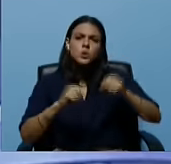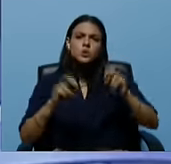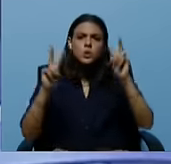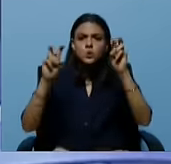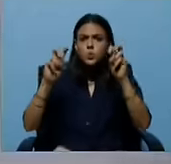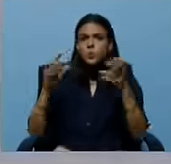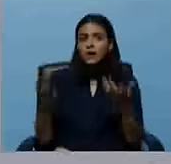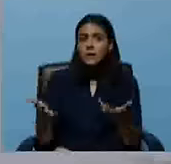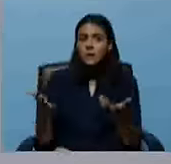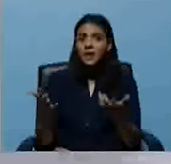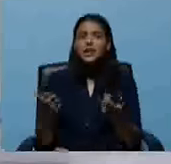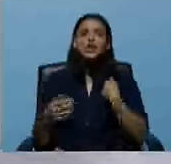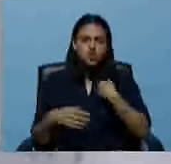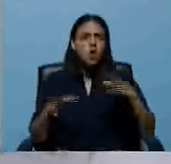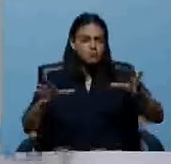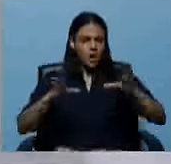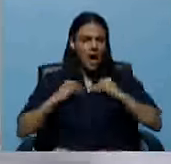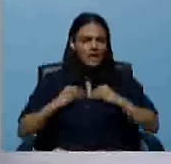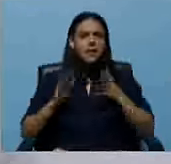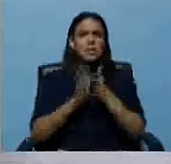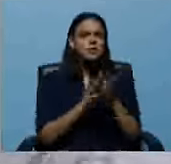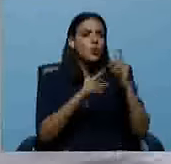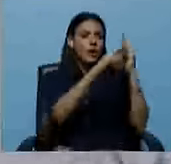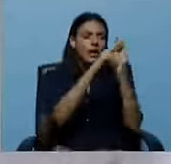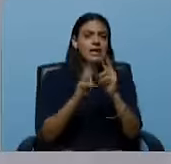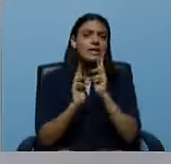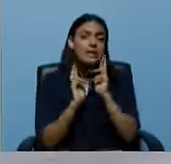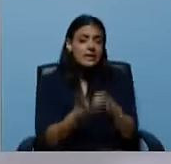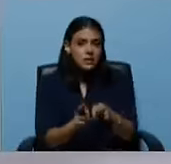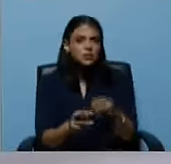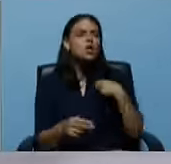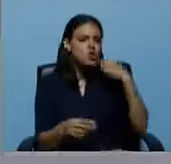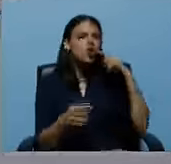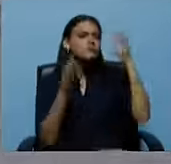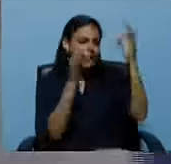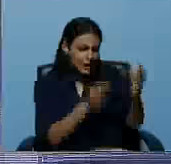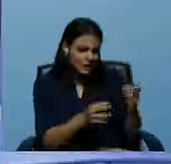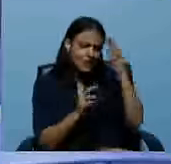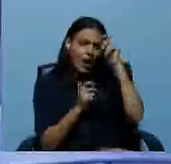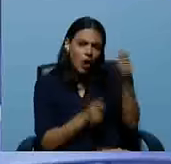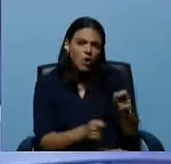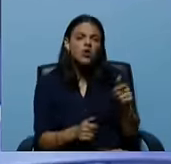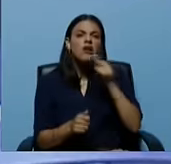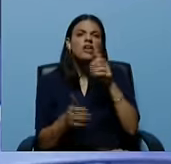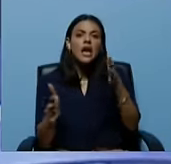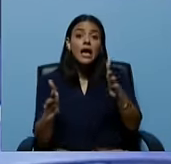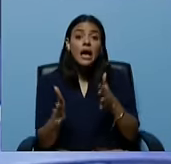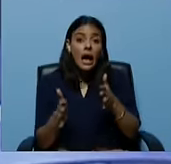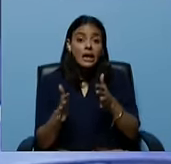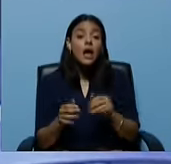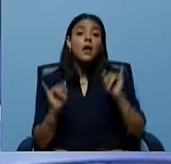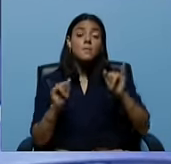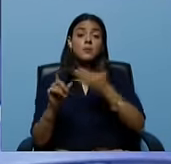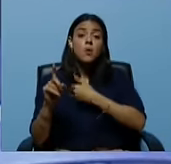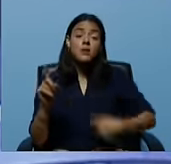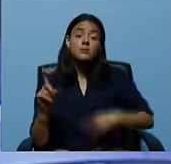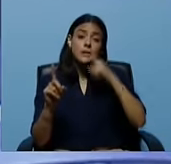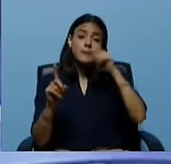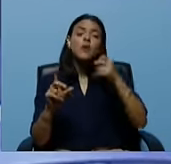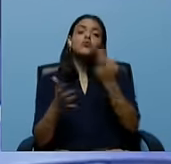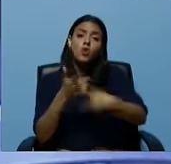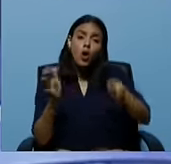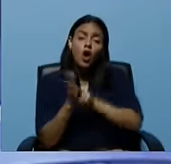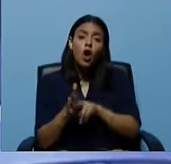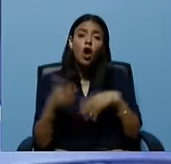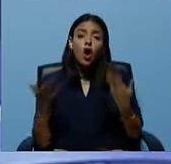que acepta la resolución, reconoce la resolución y reconoce los efectos de la sentencia